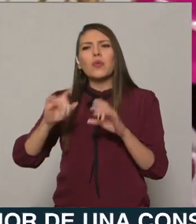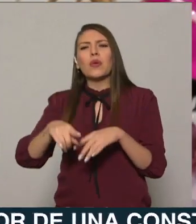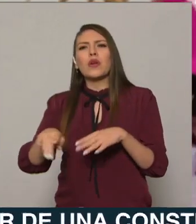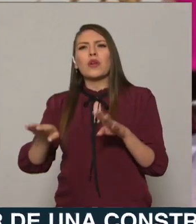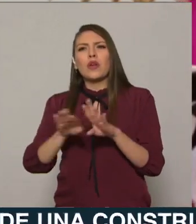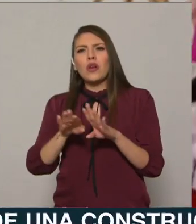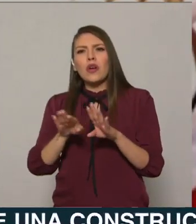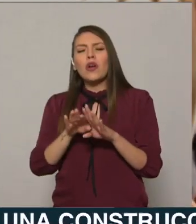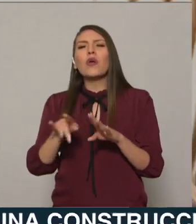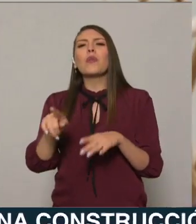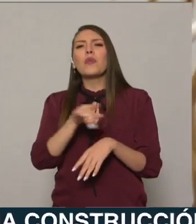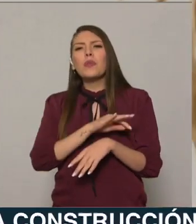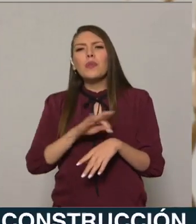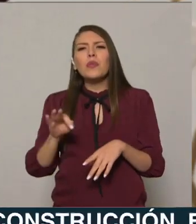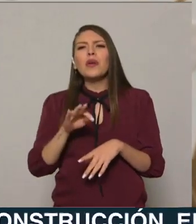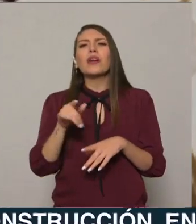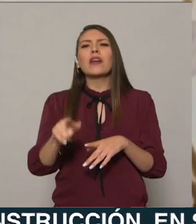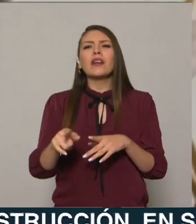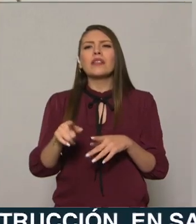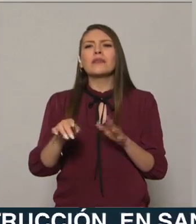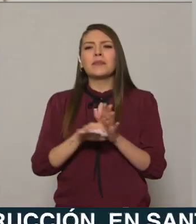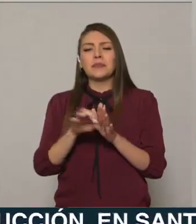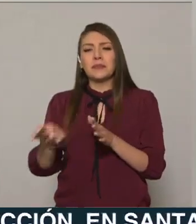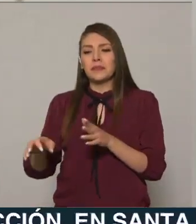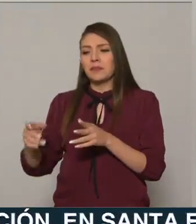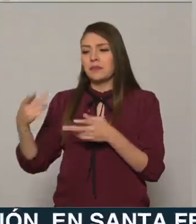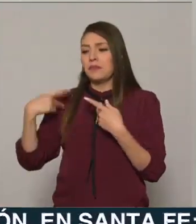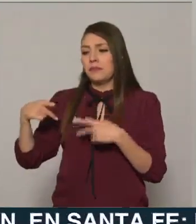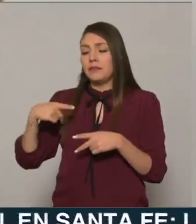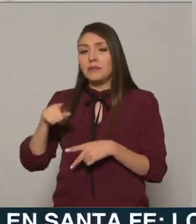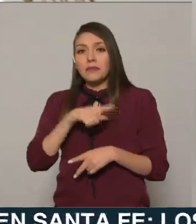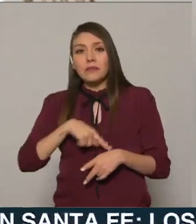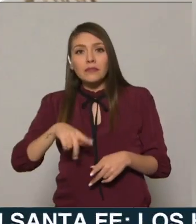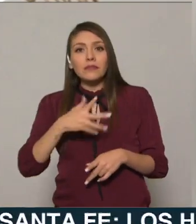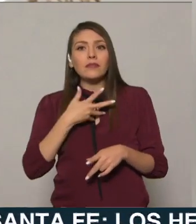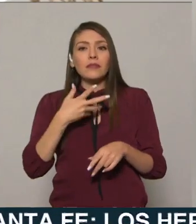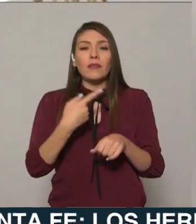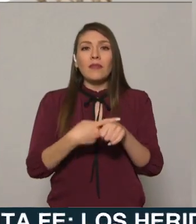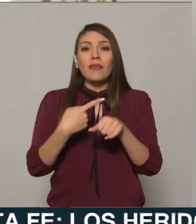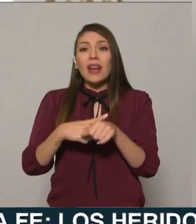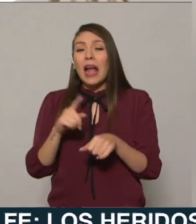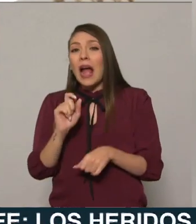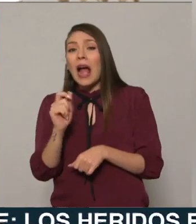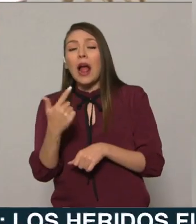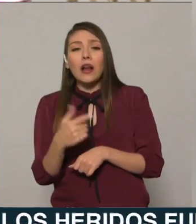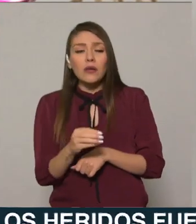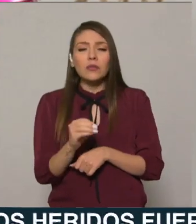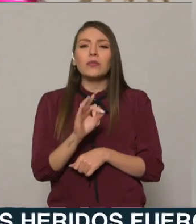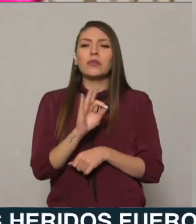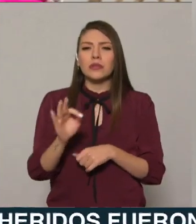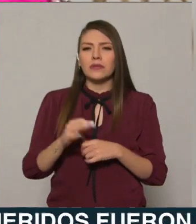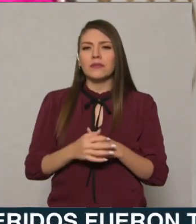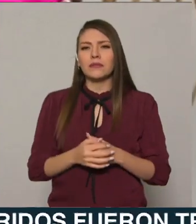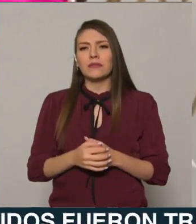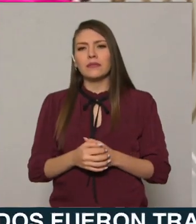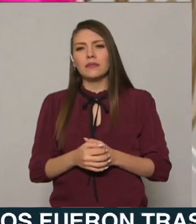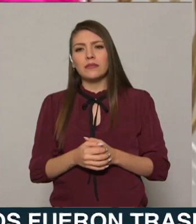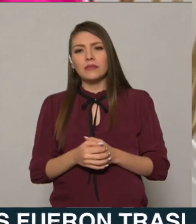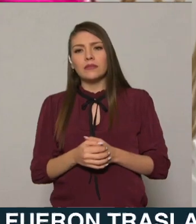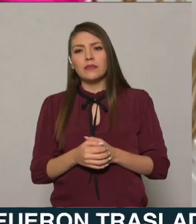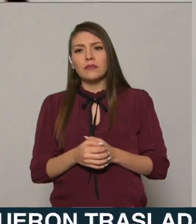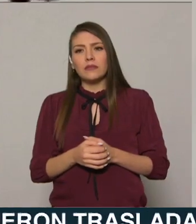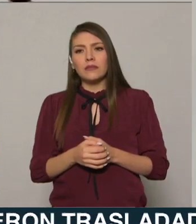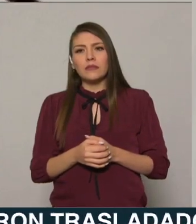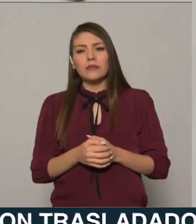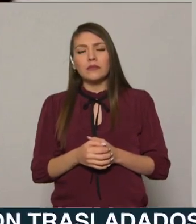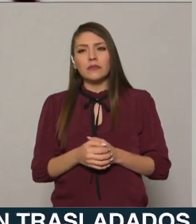de darnos voz a las personas que estamos padeciendo algo. ¿Se va a quedar literal solo en